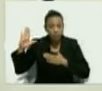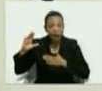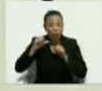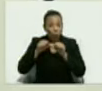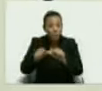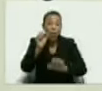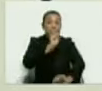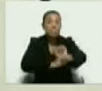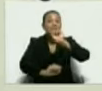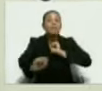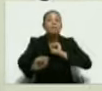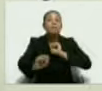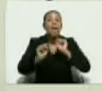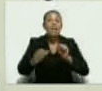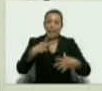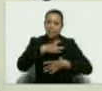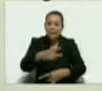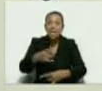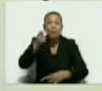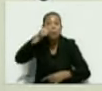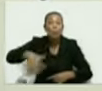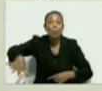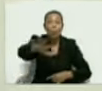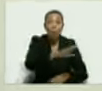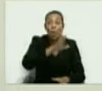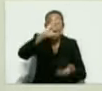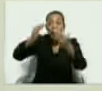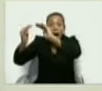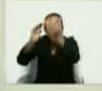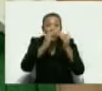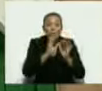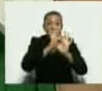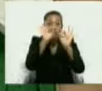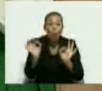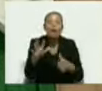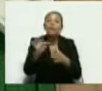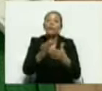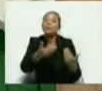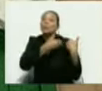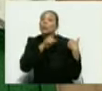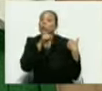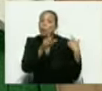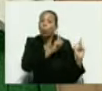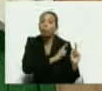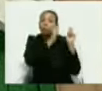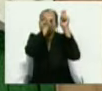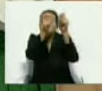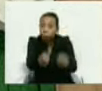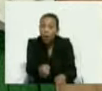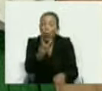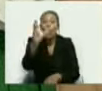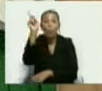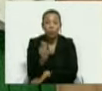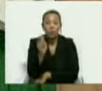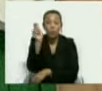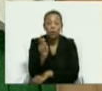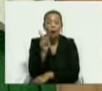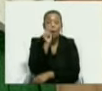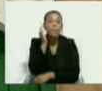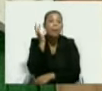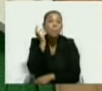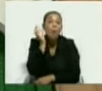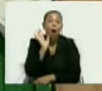continuar defendiendo los intereses del pueblo de Venezuela a través de las funciones que nos son inherentes como diputadas y como